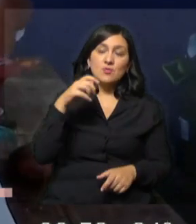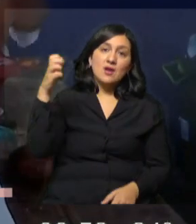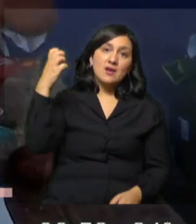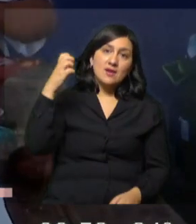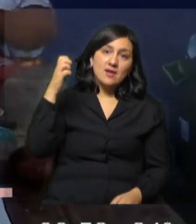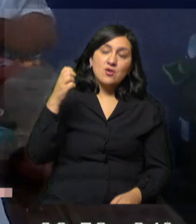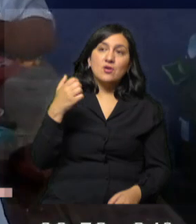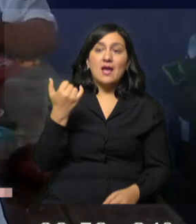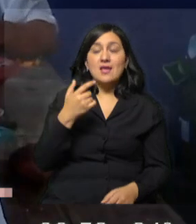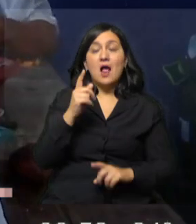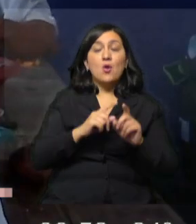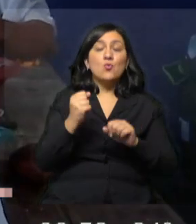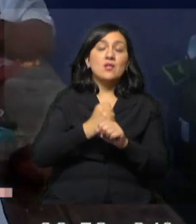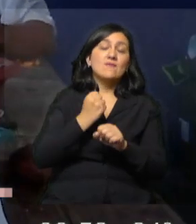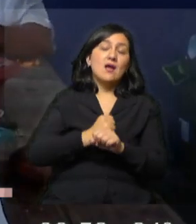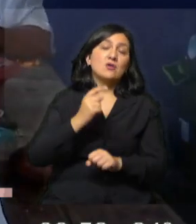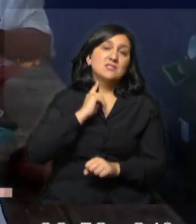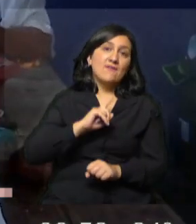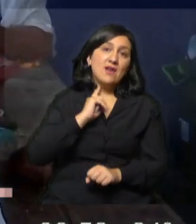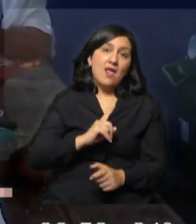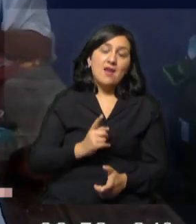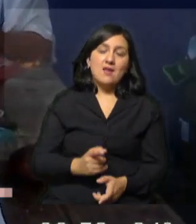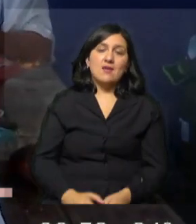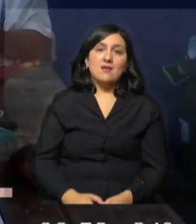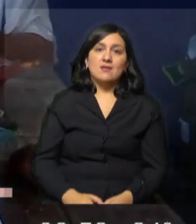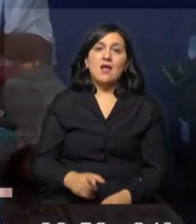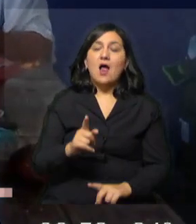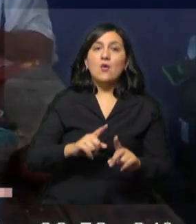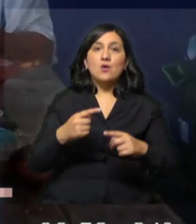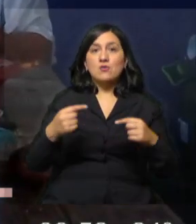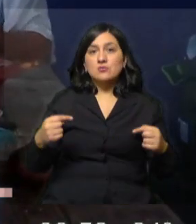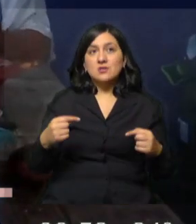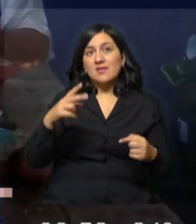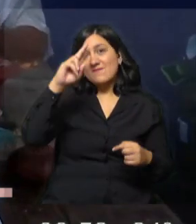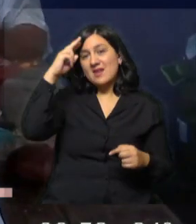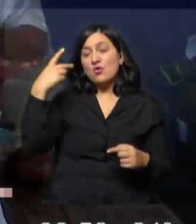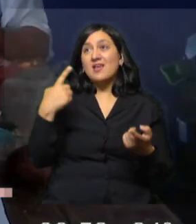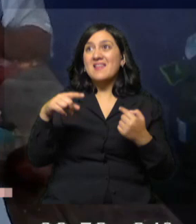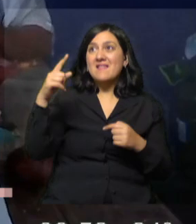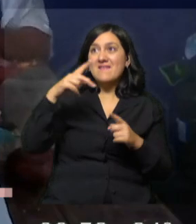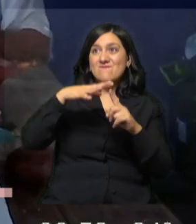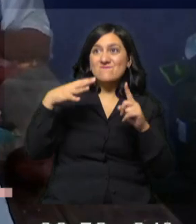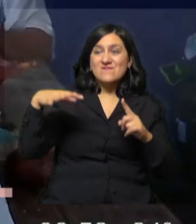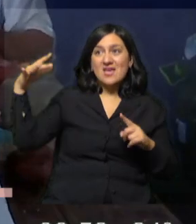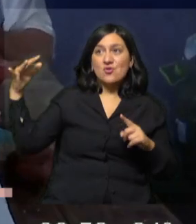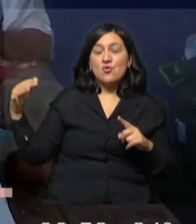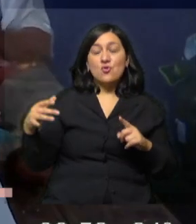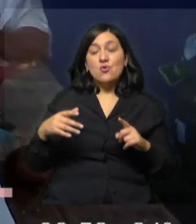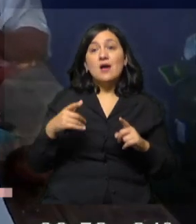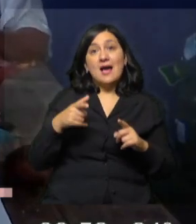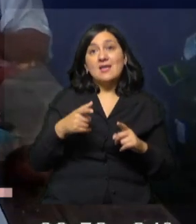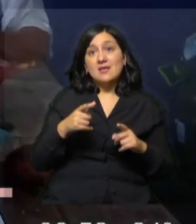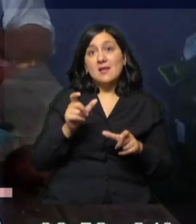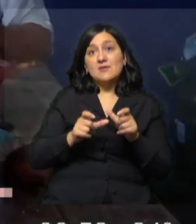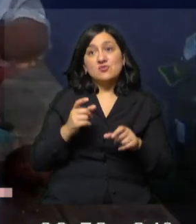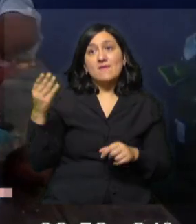alguna changuita, algún trabajo temporal, cortar el pasto, algunas cosas que son más de la temporada estival, que en invierno de repente, donde ya hay un público fijo cautivo